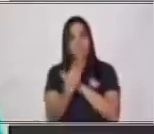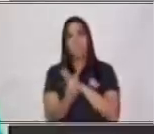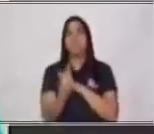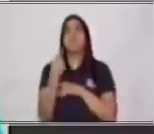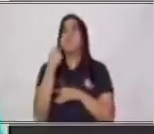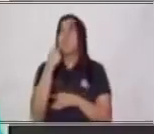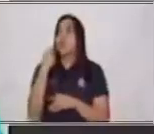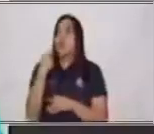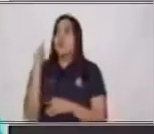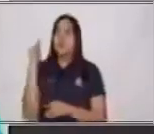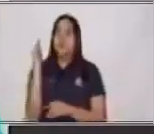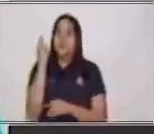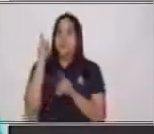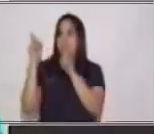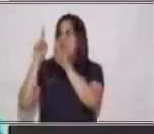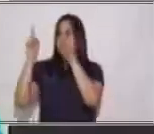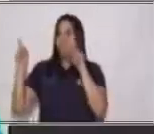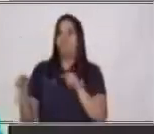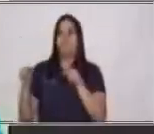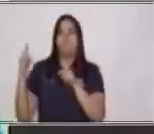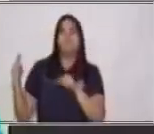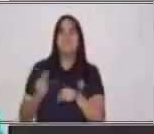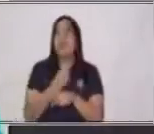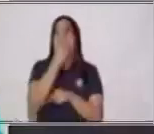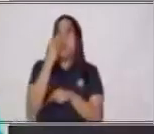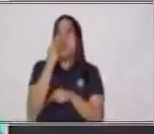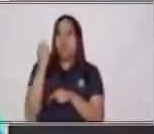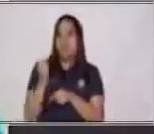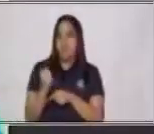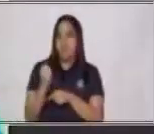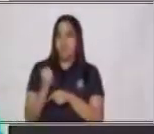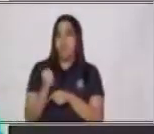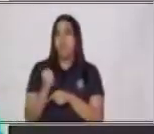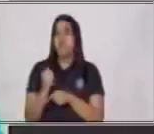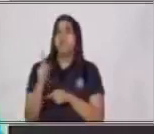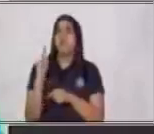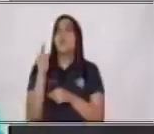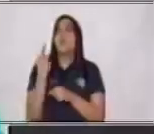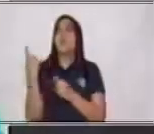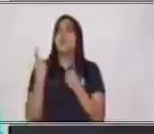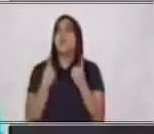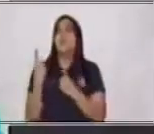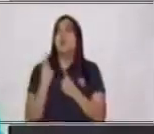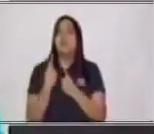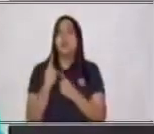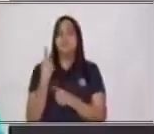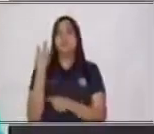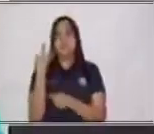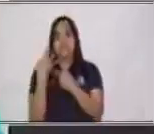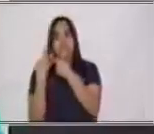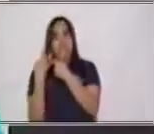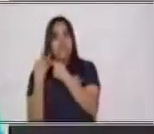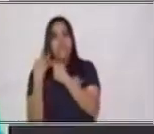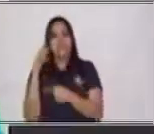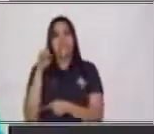primera raíz dice debe elevarse al cuadrado. ¿Cuál es nuestra primera raíz? Muy bien,